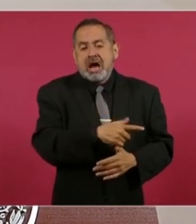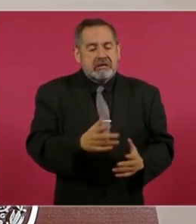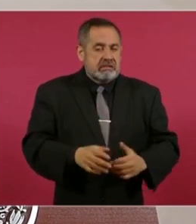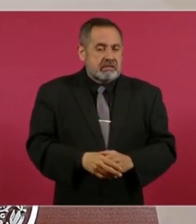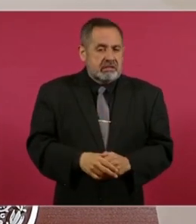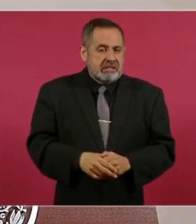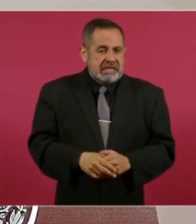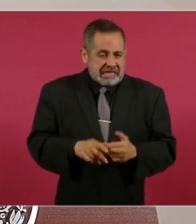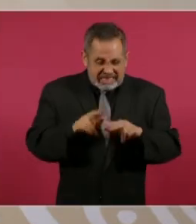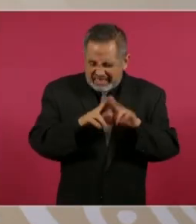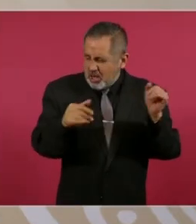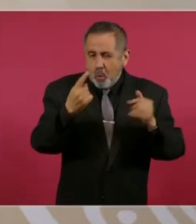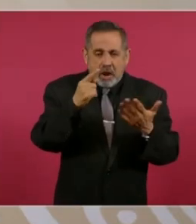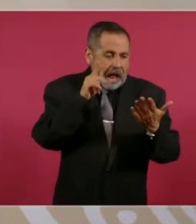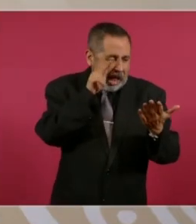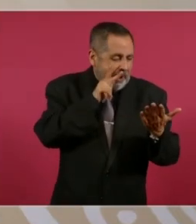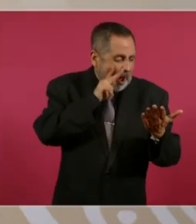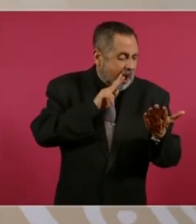No hay ninguna prueba